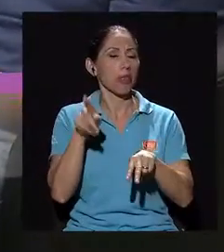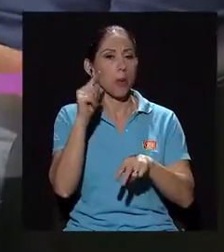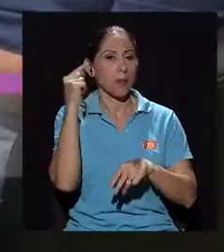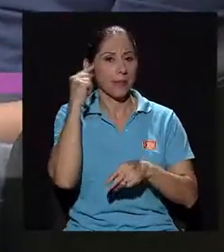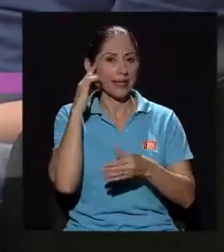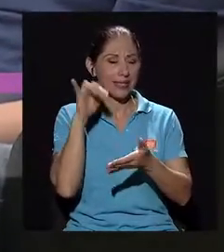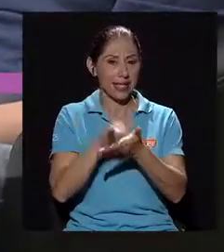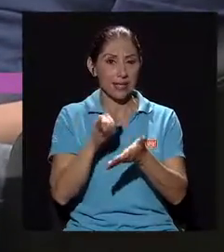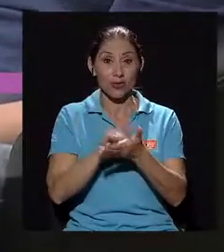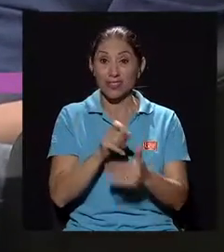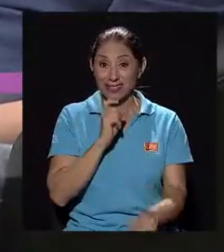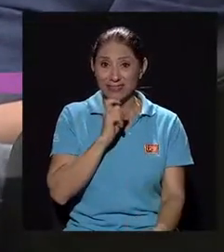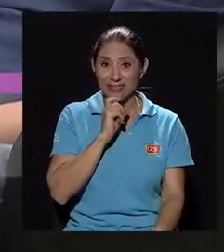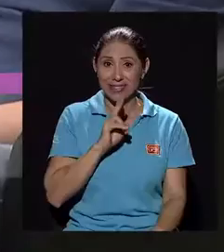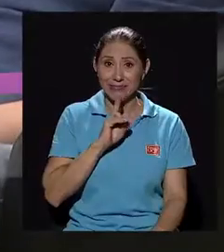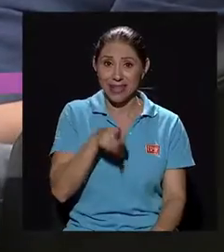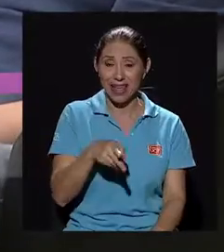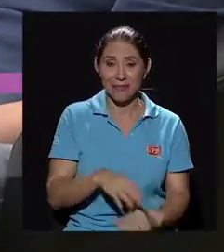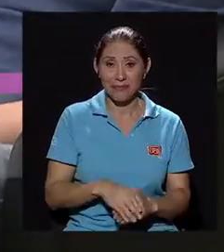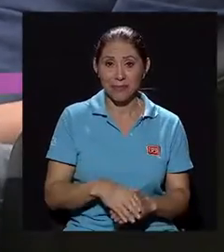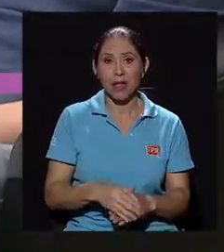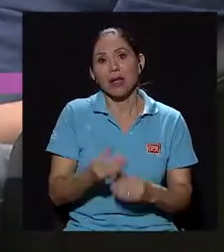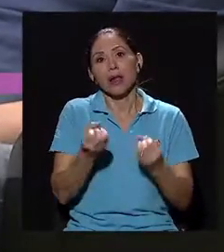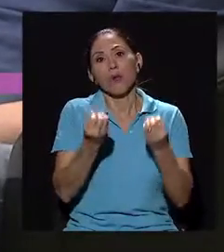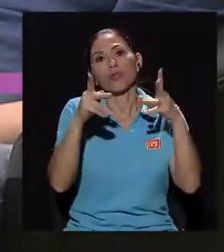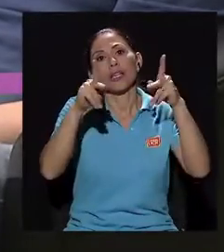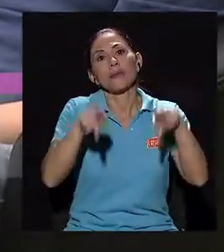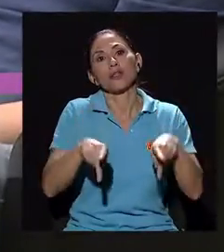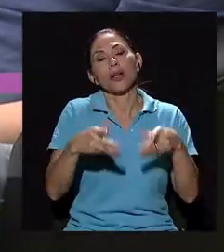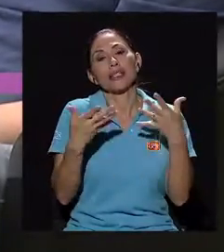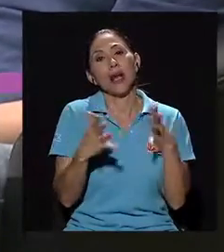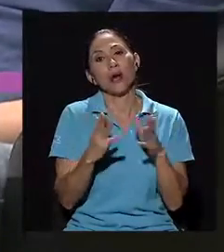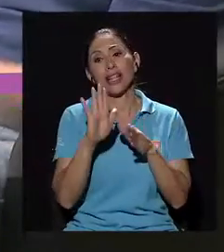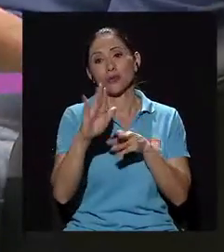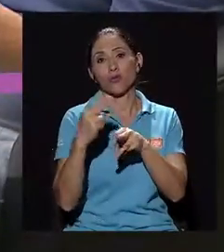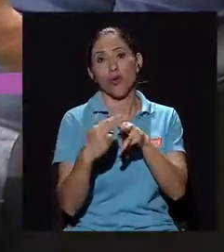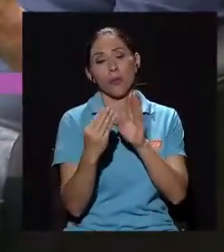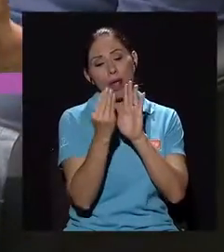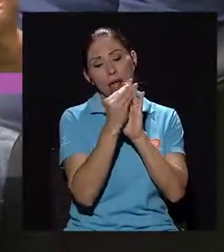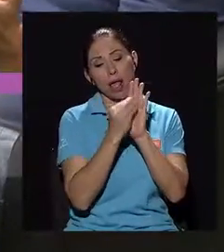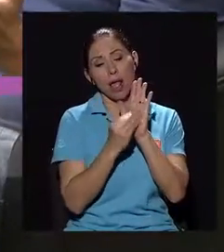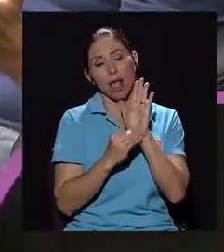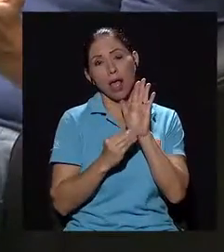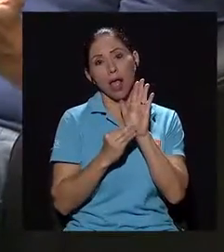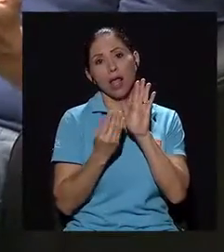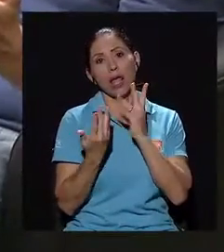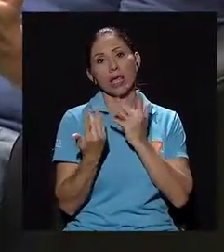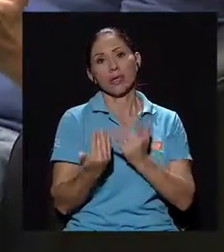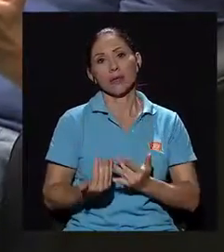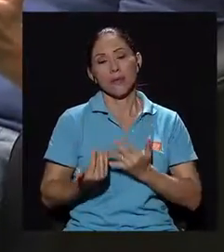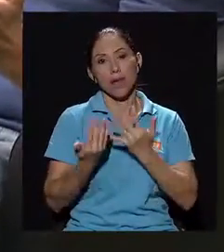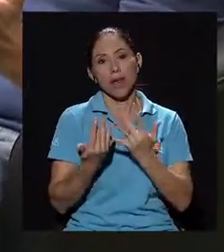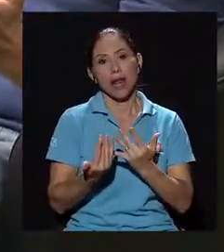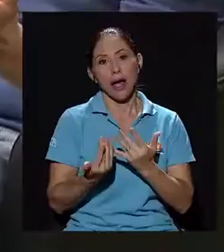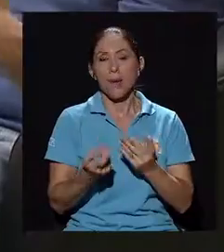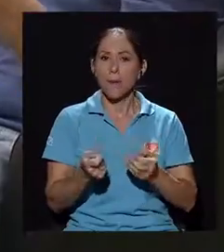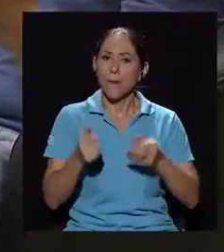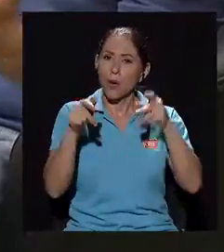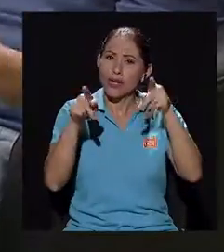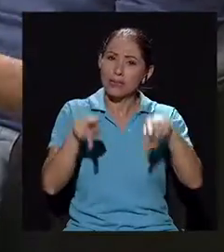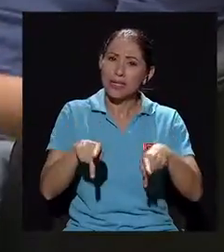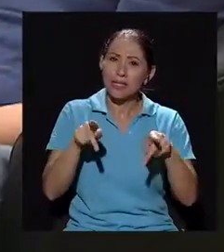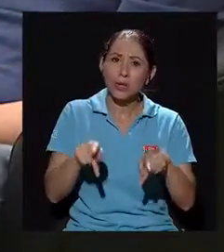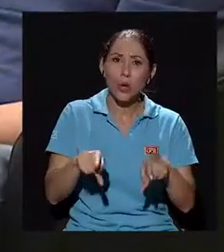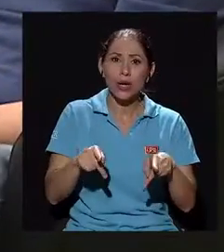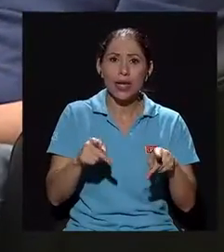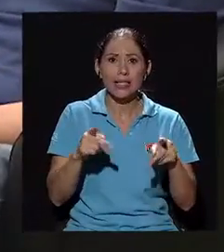Es difícil, ¿verdad? Claro, muchas de las personas que están en una lista de espera son pocos, ¿verdad?, los que reparan en el hecho que están